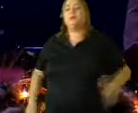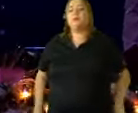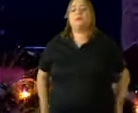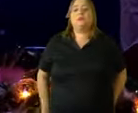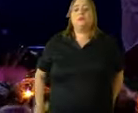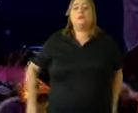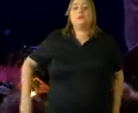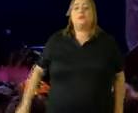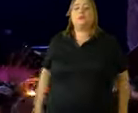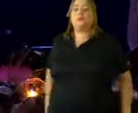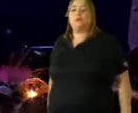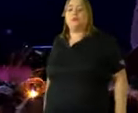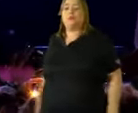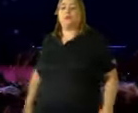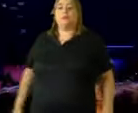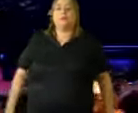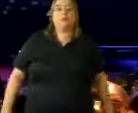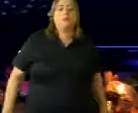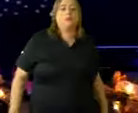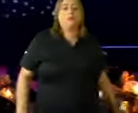desde el cielo que